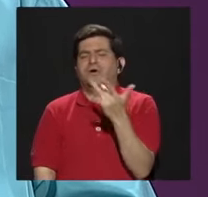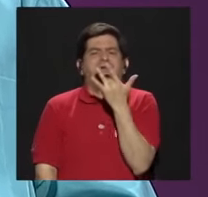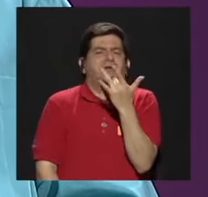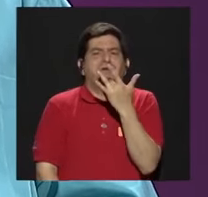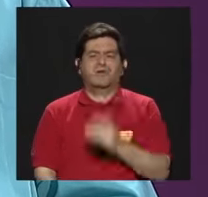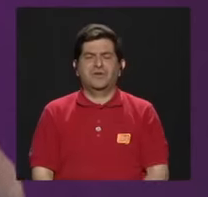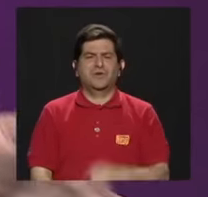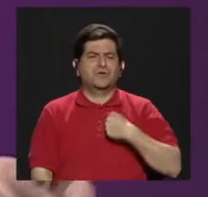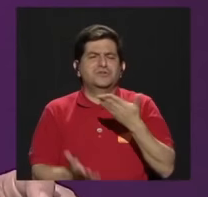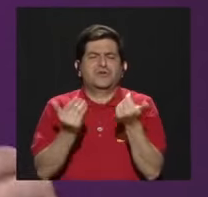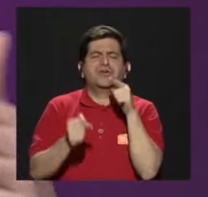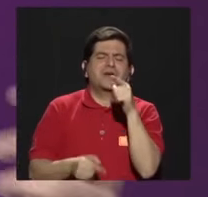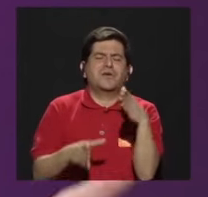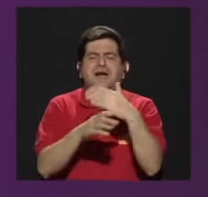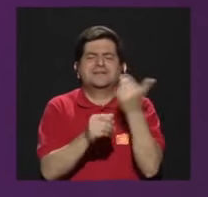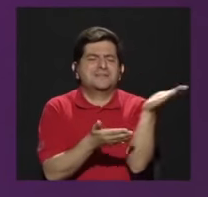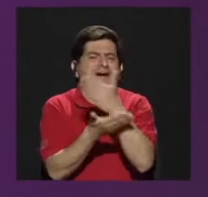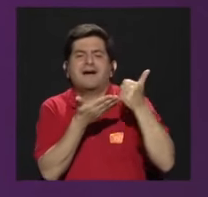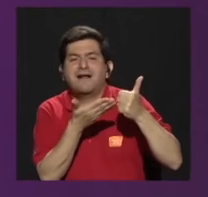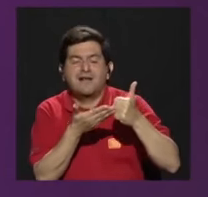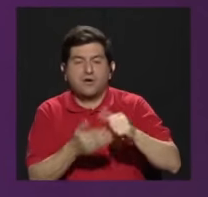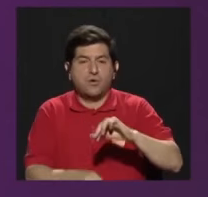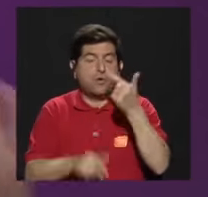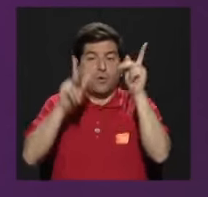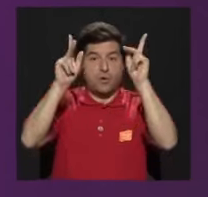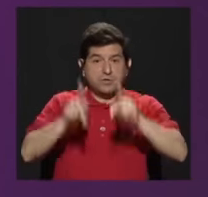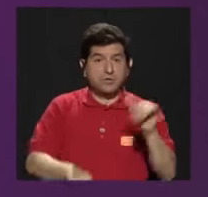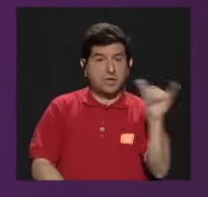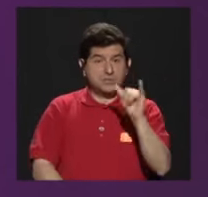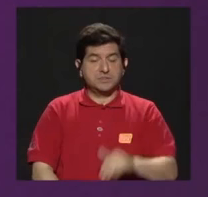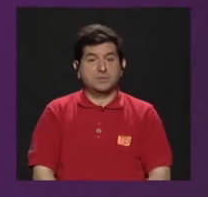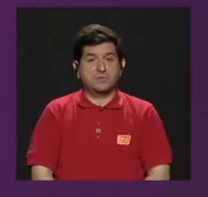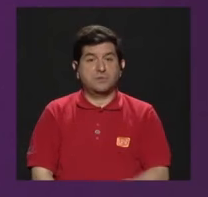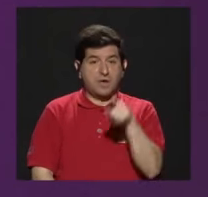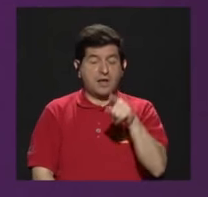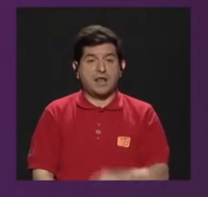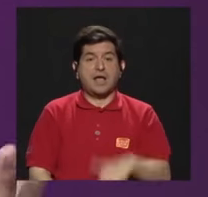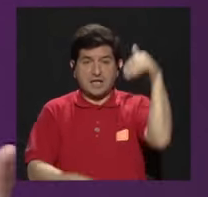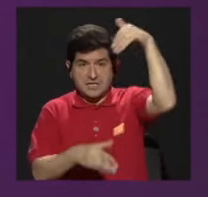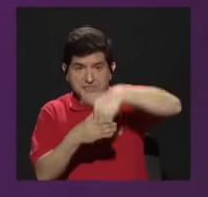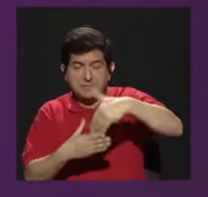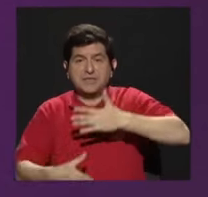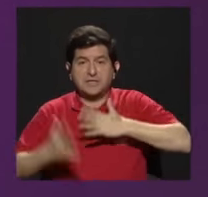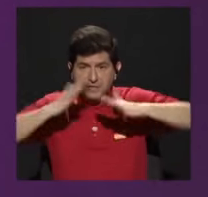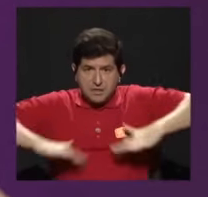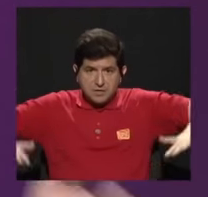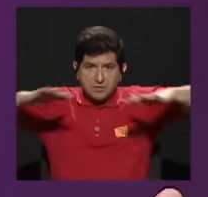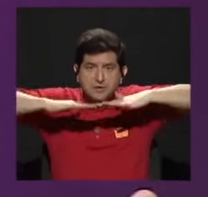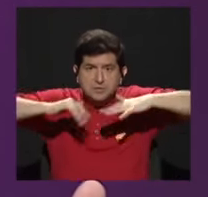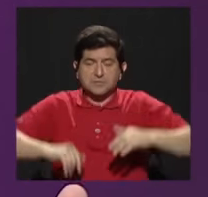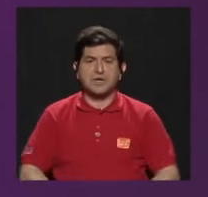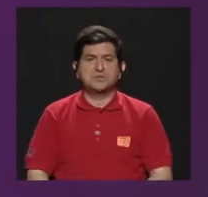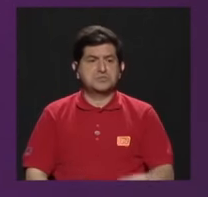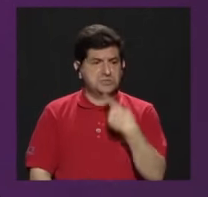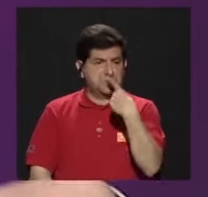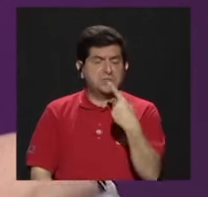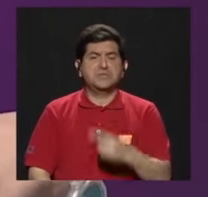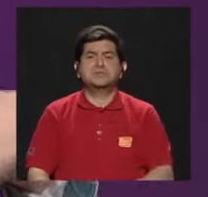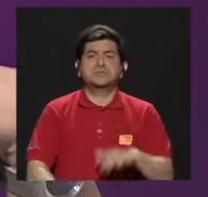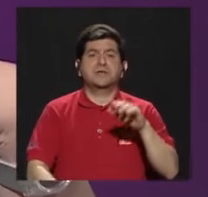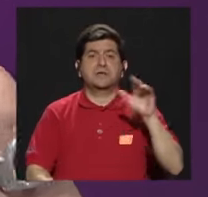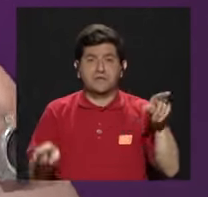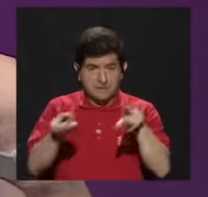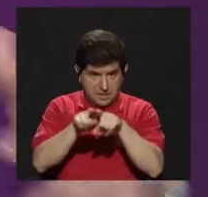quiero hacerte esto, lo otro, sino que muchas otras personas también irrumpen en el espacio mío, ¿verdad?, y se atreven a